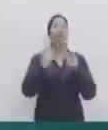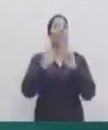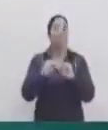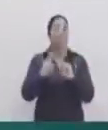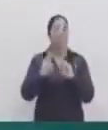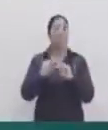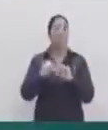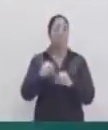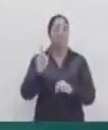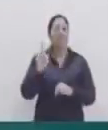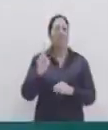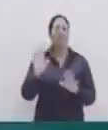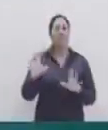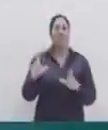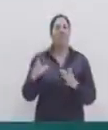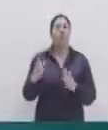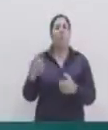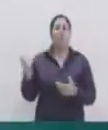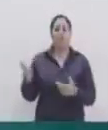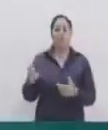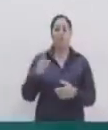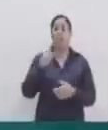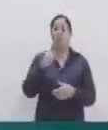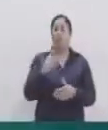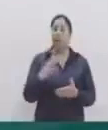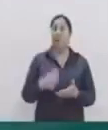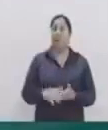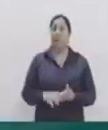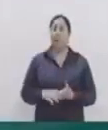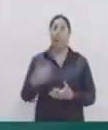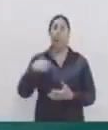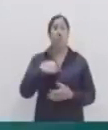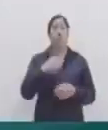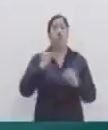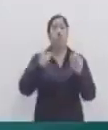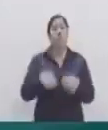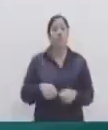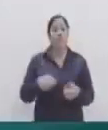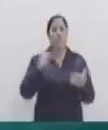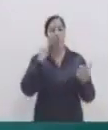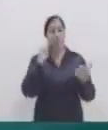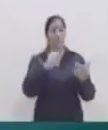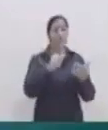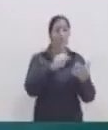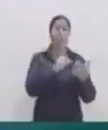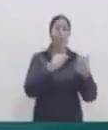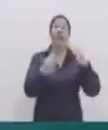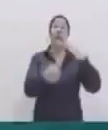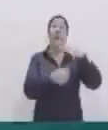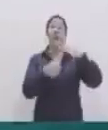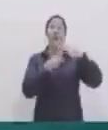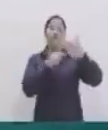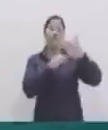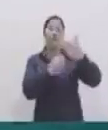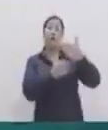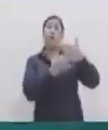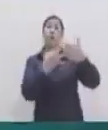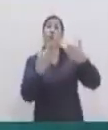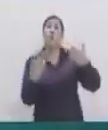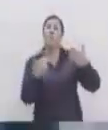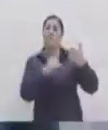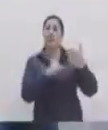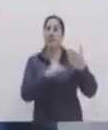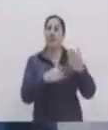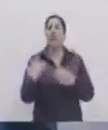dependiendo del autor, ¿verdad? Porque esa es la situación, lo vamos a encontrar generalmente abajo del número